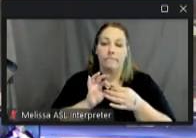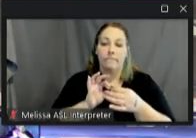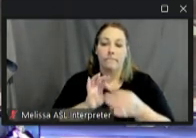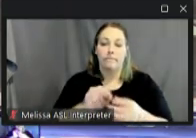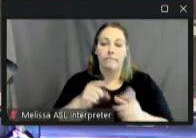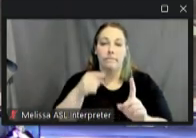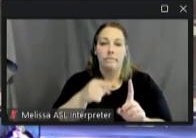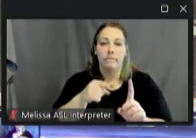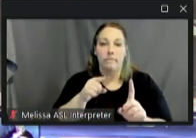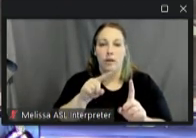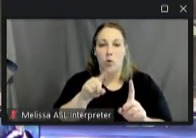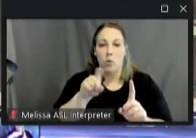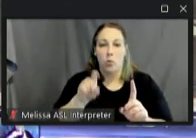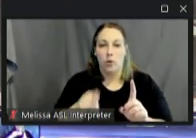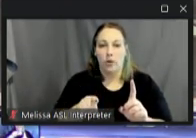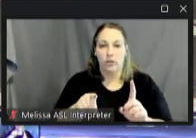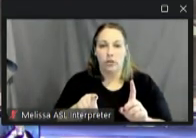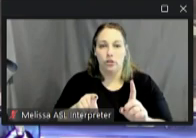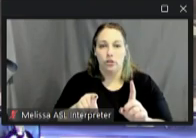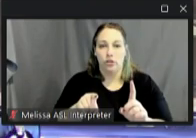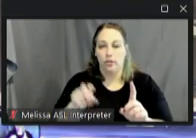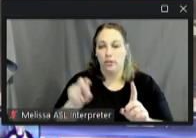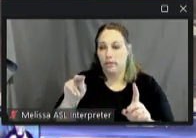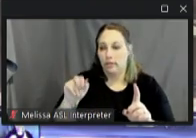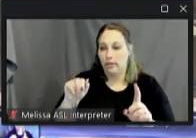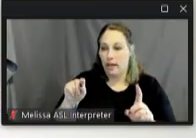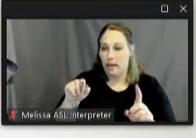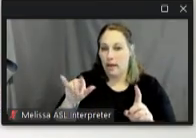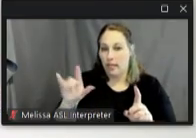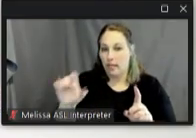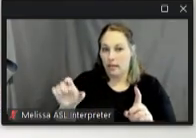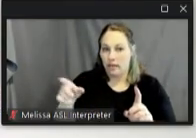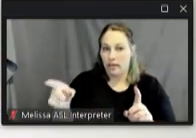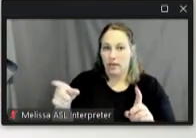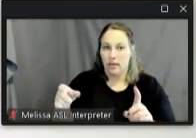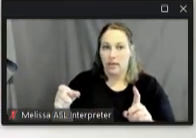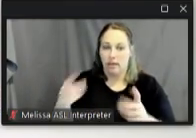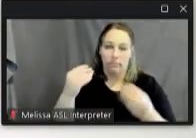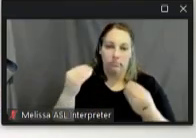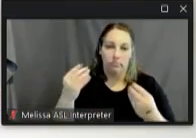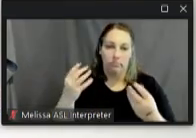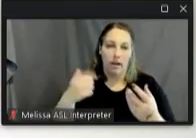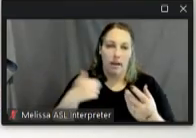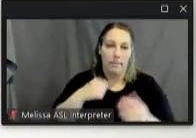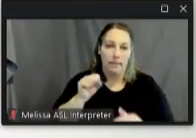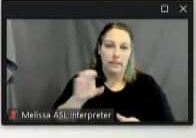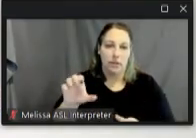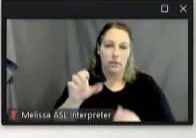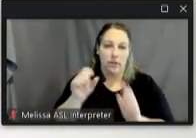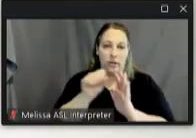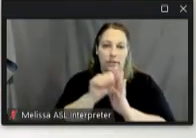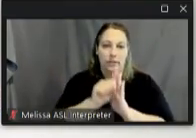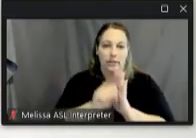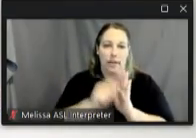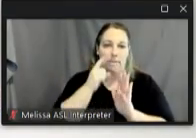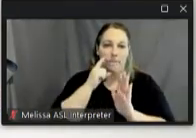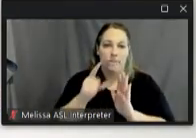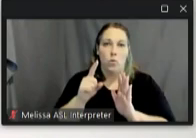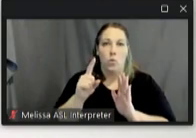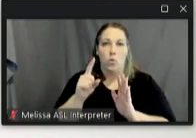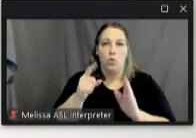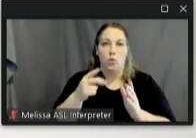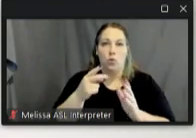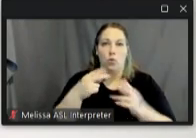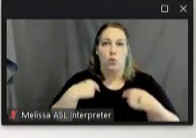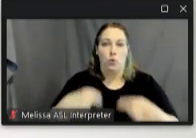Roque Sandoval, secretaria de Estado en los despachos de Derechos Humanos. En la relación a las consultas que hace específicamente